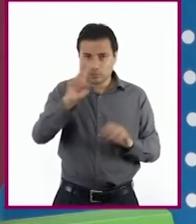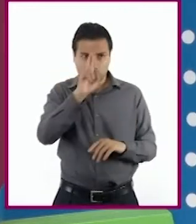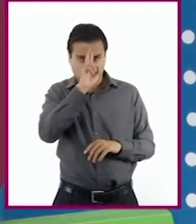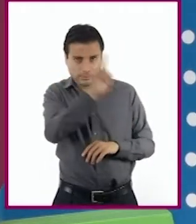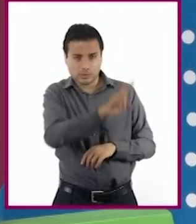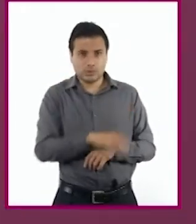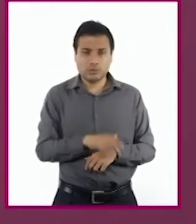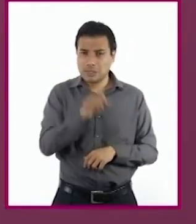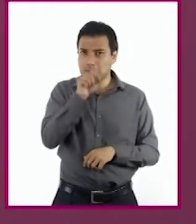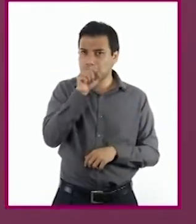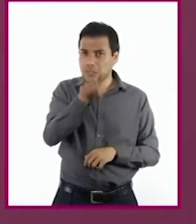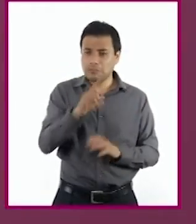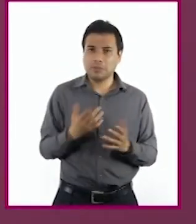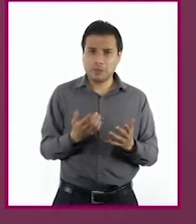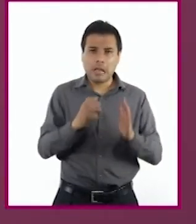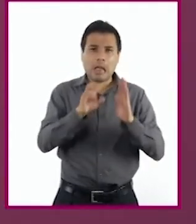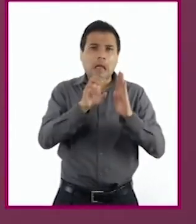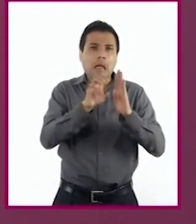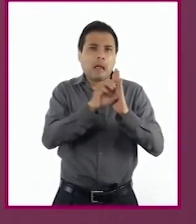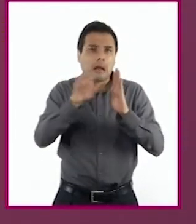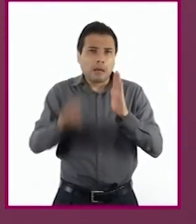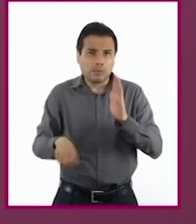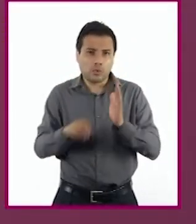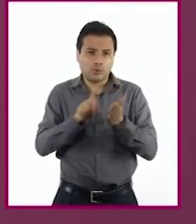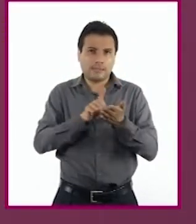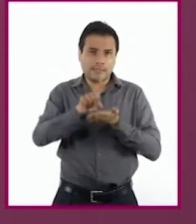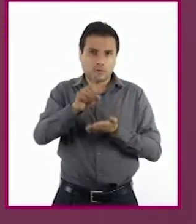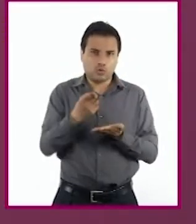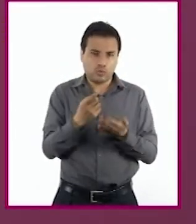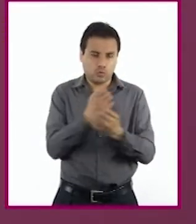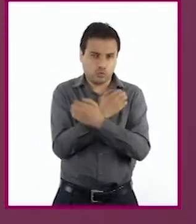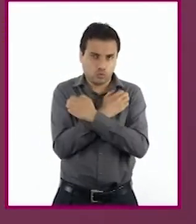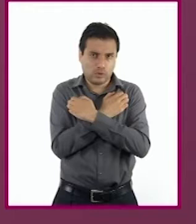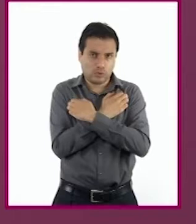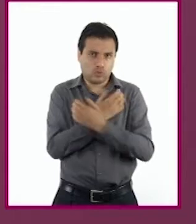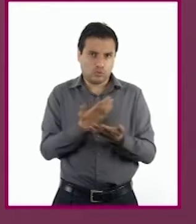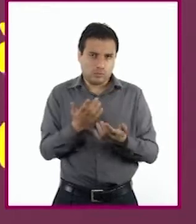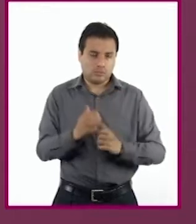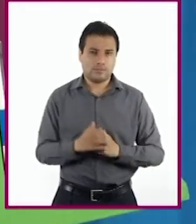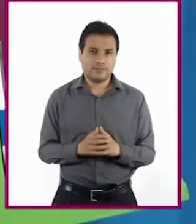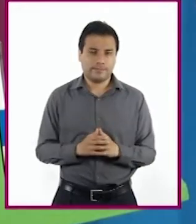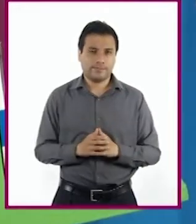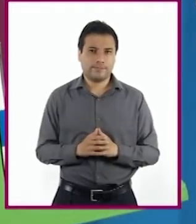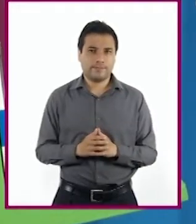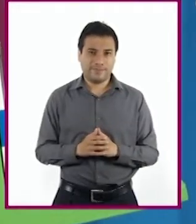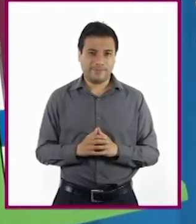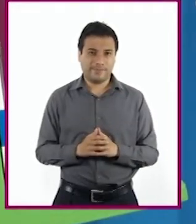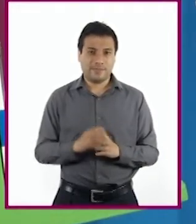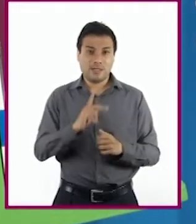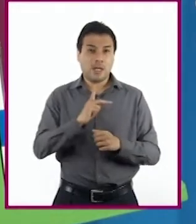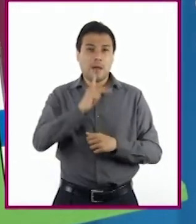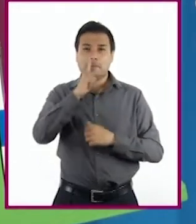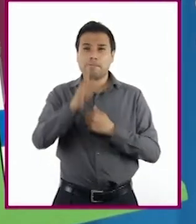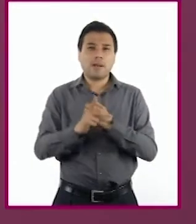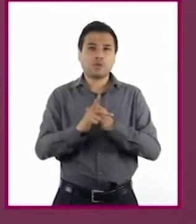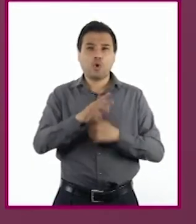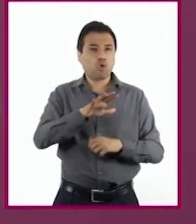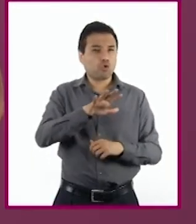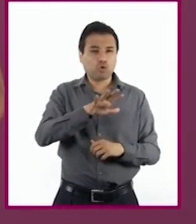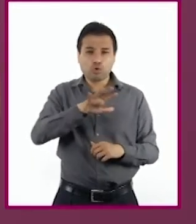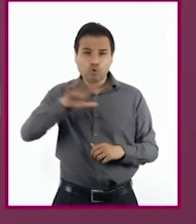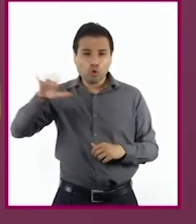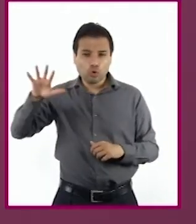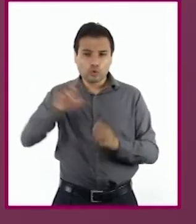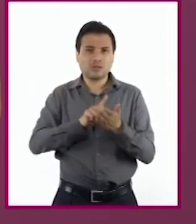También podemos pensar en el ejercicio de derechos, el derecho a la educación, por ejemplo. Casi en todos los países este derecho